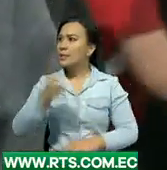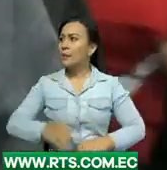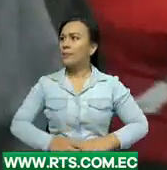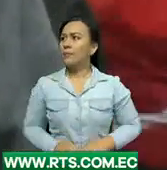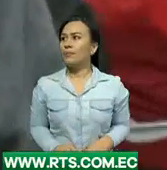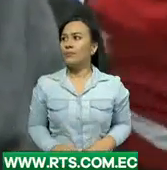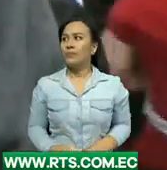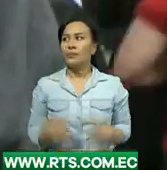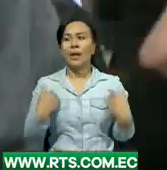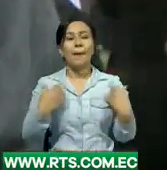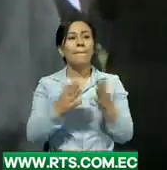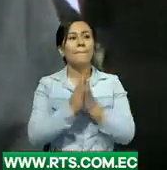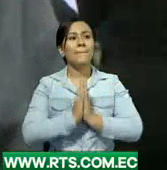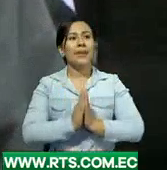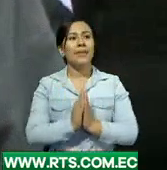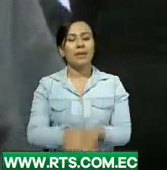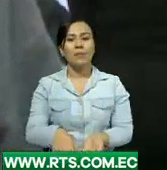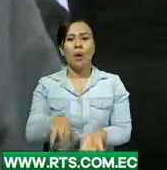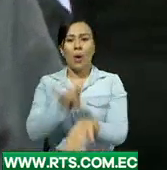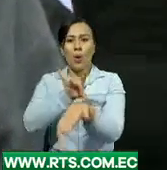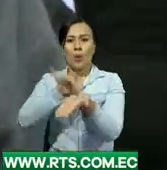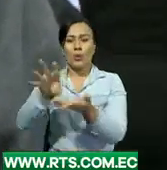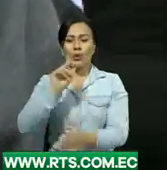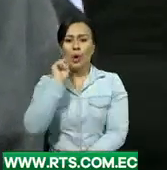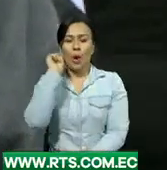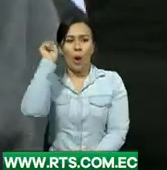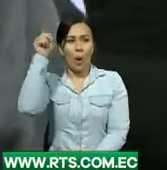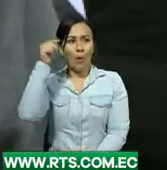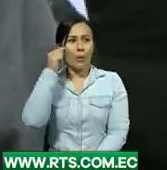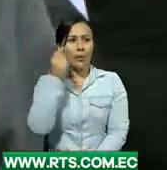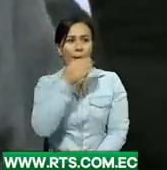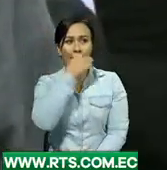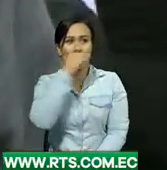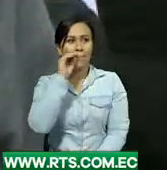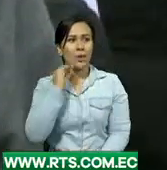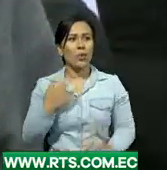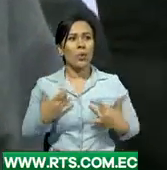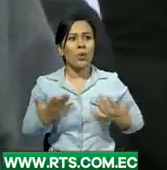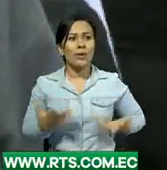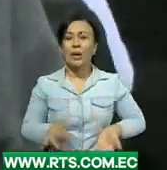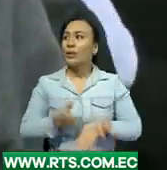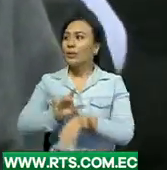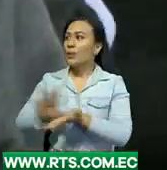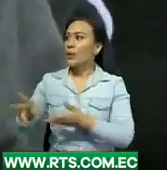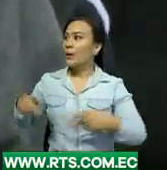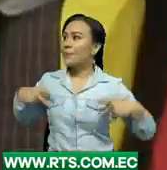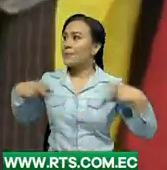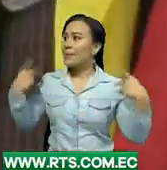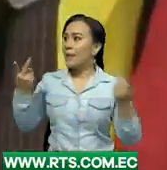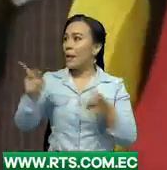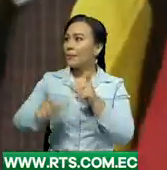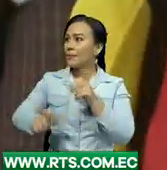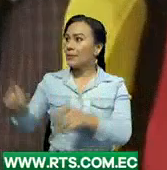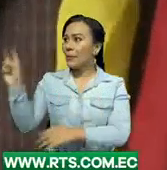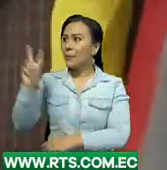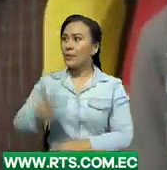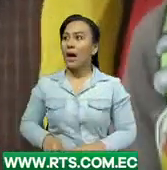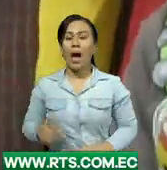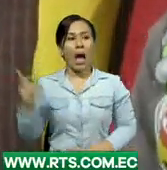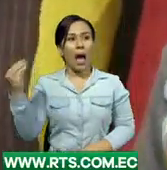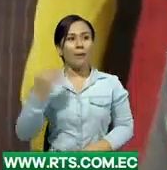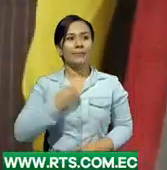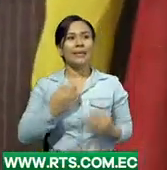que se vaya Nicolás Maduro de este mal gobierno que verdaderamente ha empobrecido la calidad de vida de los venezolanos. Esta es la Venezuela que